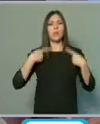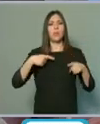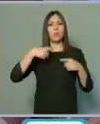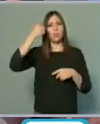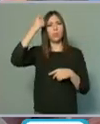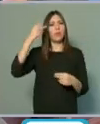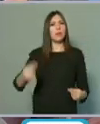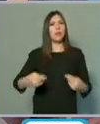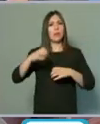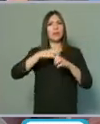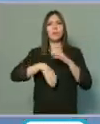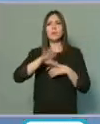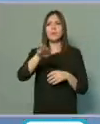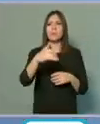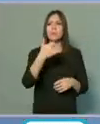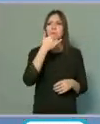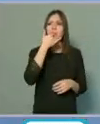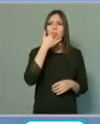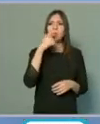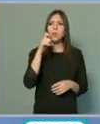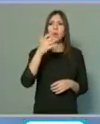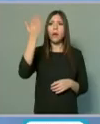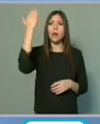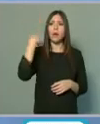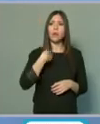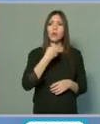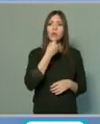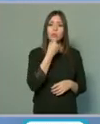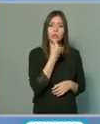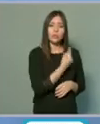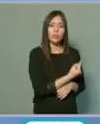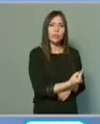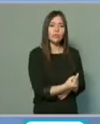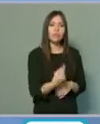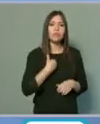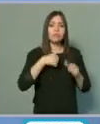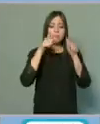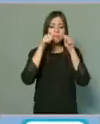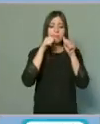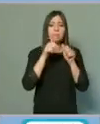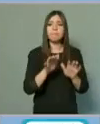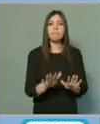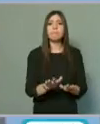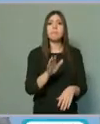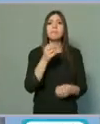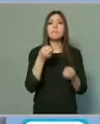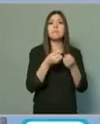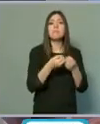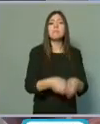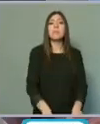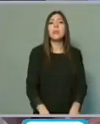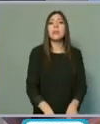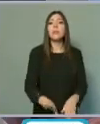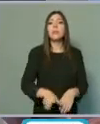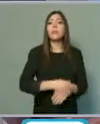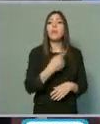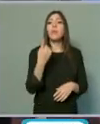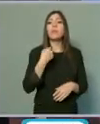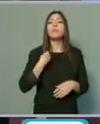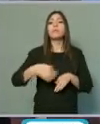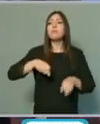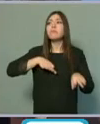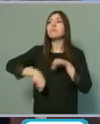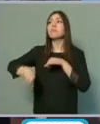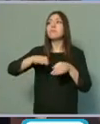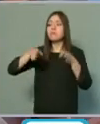oye Ricardo, me perdí la infancia de mis hijos. Qué fuerte. Imagínate ya esta situación. Ya no. Ya te la Ni perdiste. cómo. Le digo,